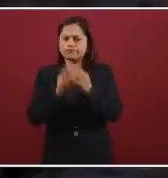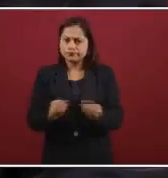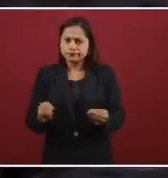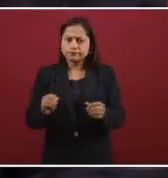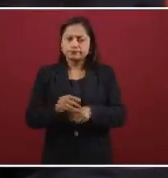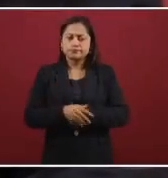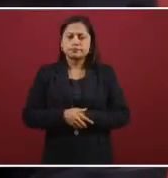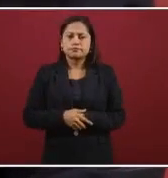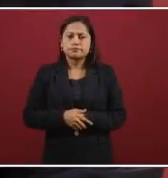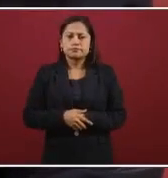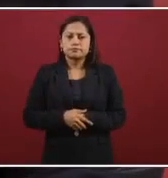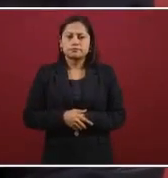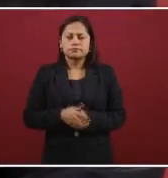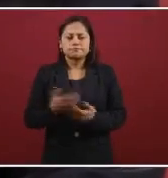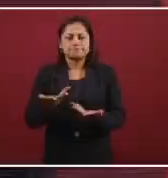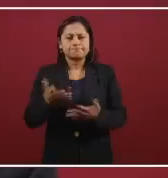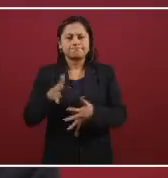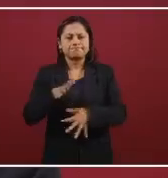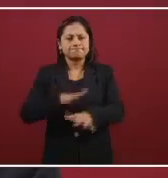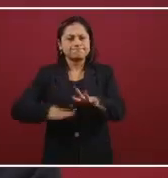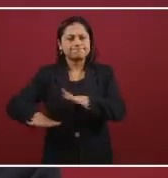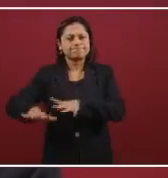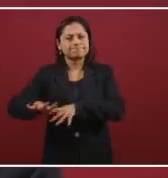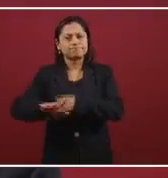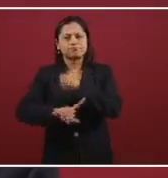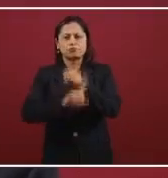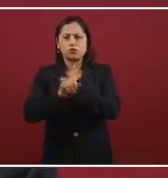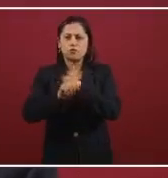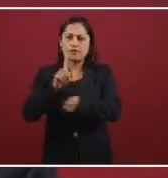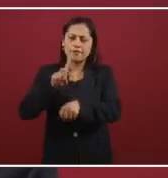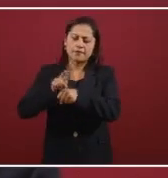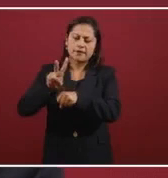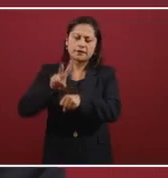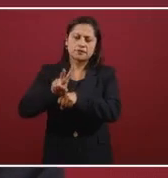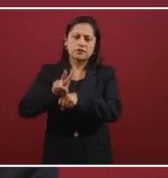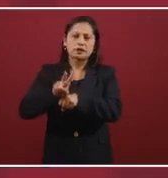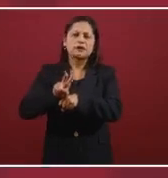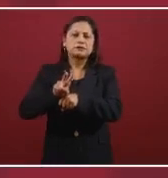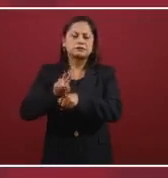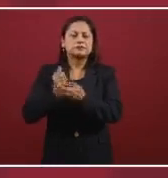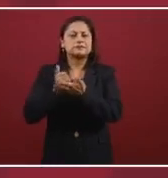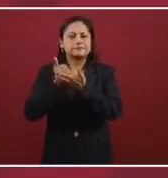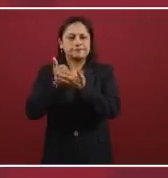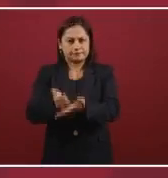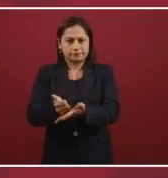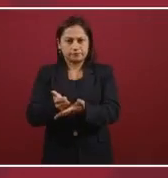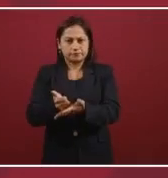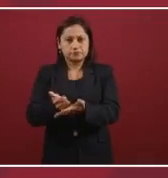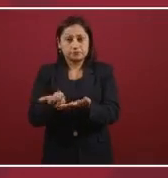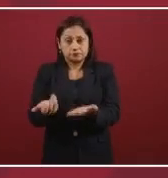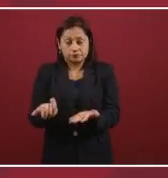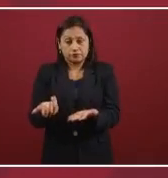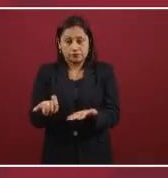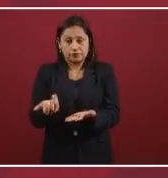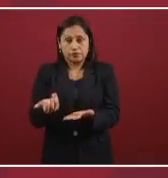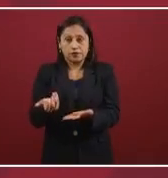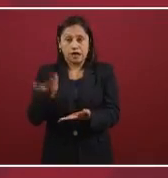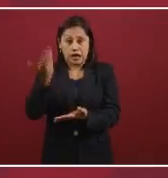ante el conflicto en Venezuela. Seguimos en la misma postura, no